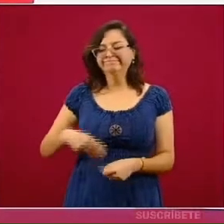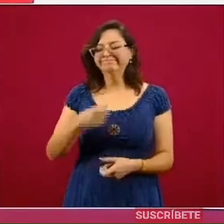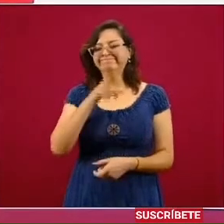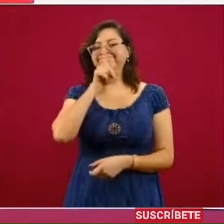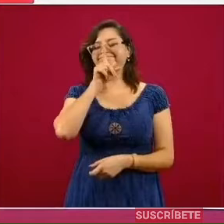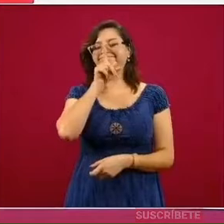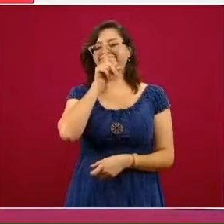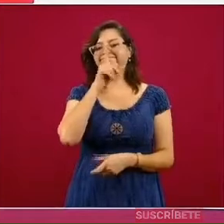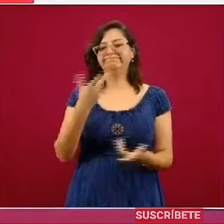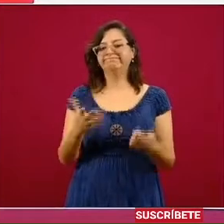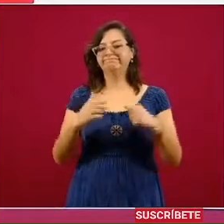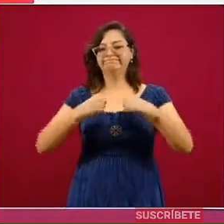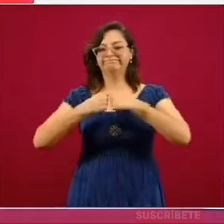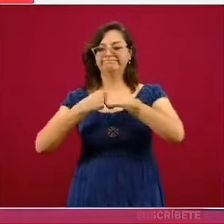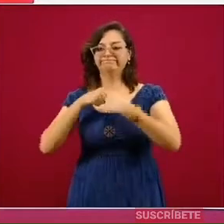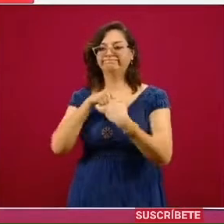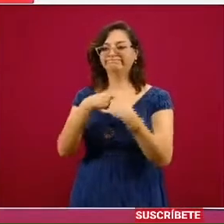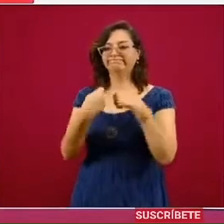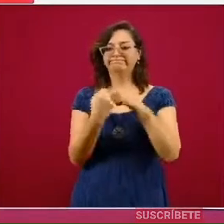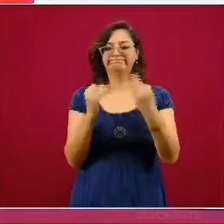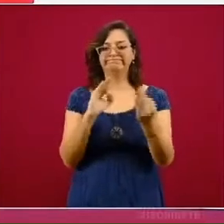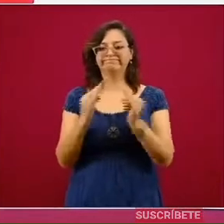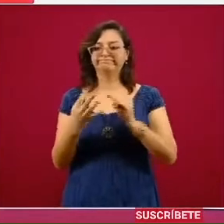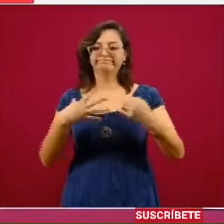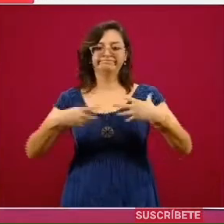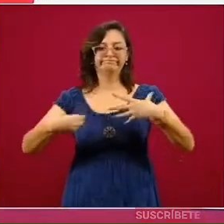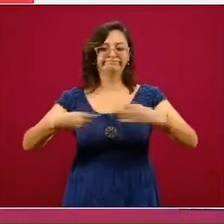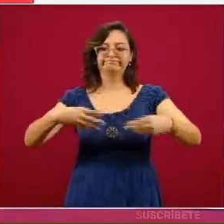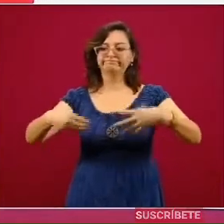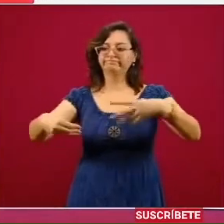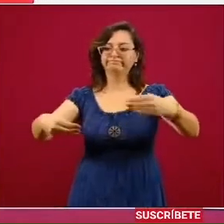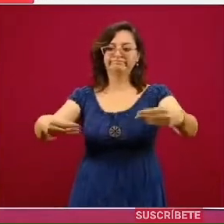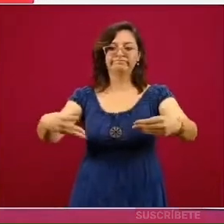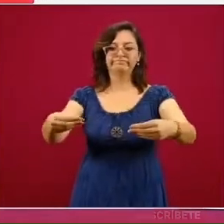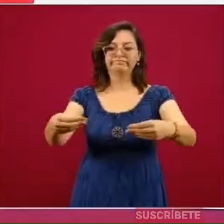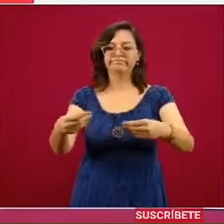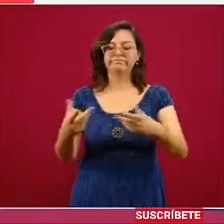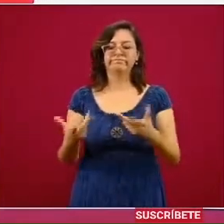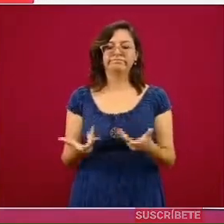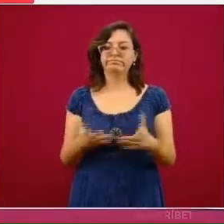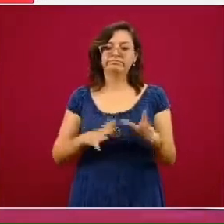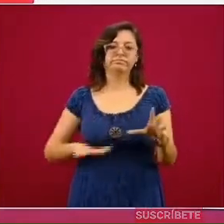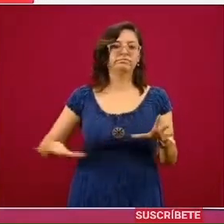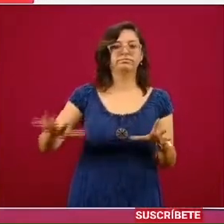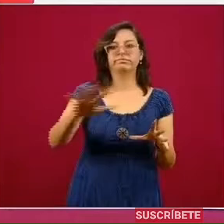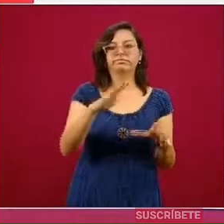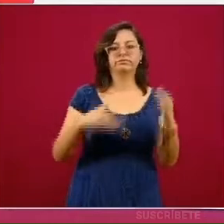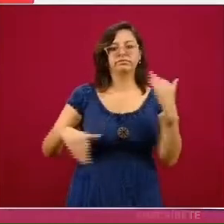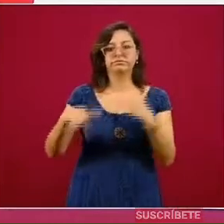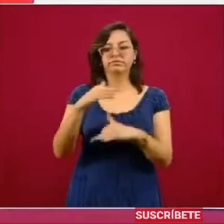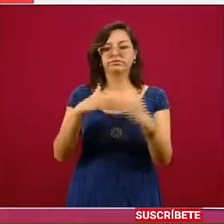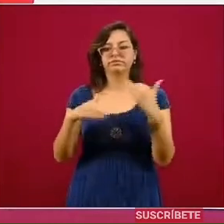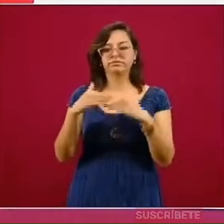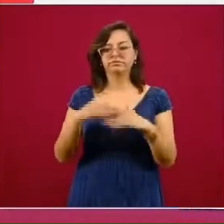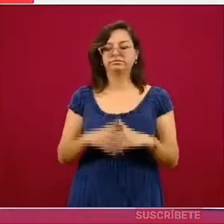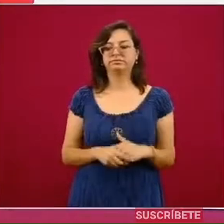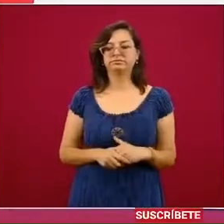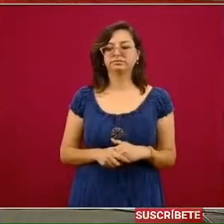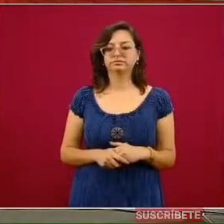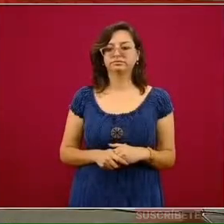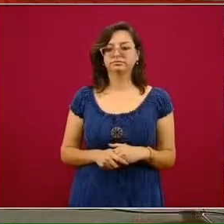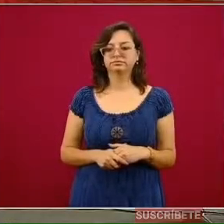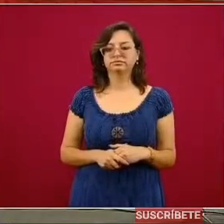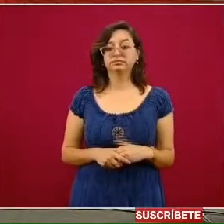demasiada proximidad, porque muy pronto se empieza a equiparar el riesgo en todo el territorio. Veamos sus tasas